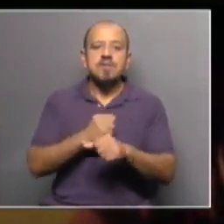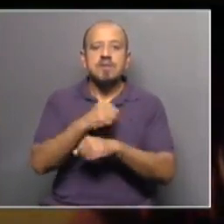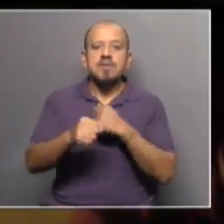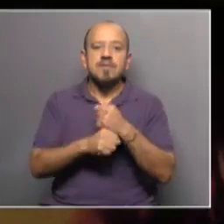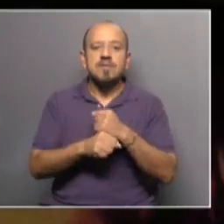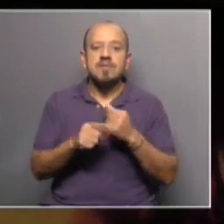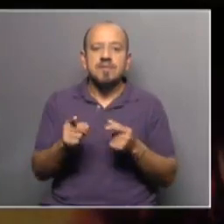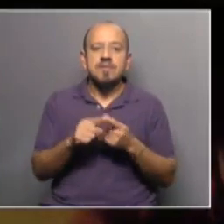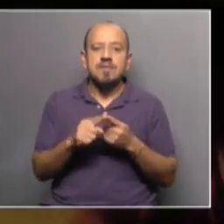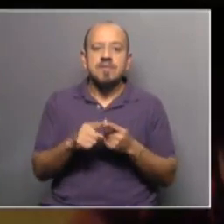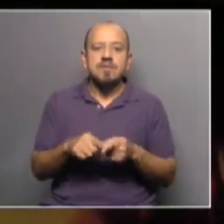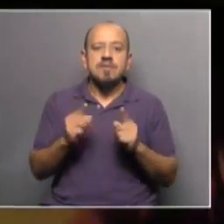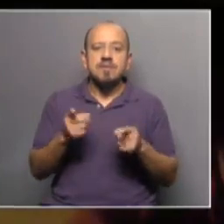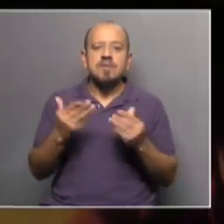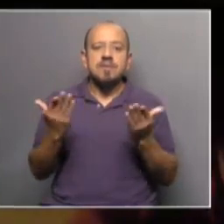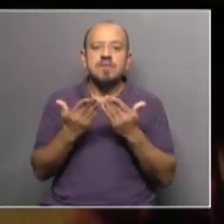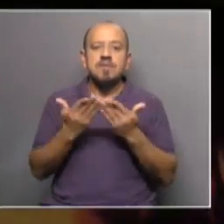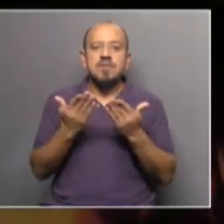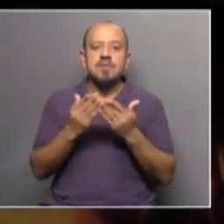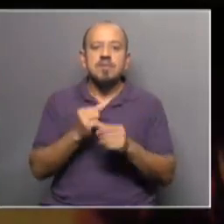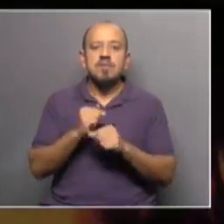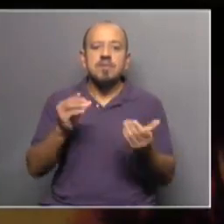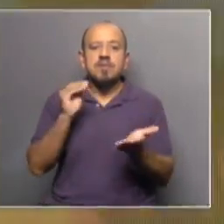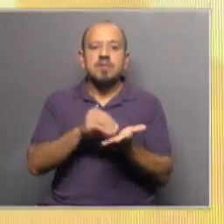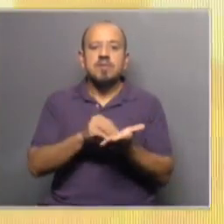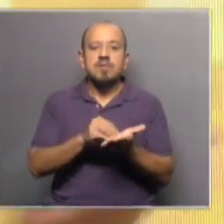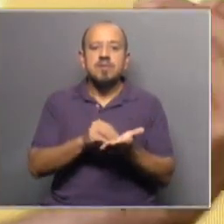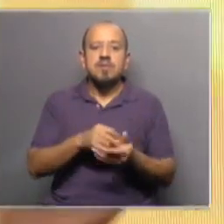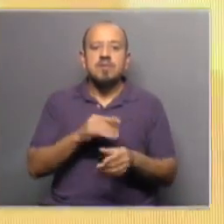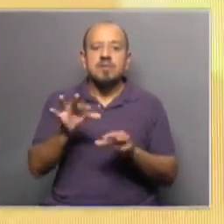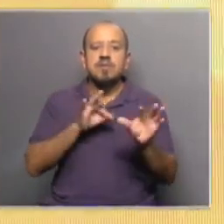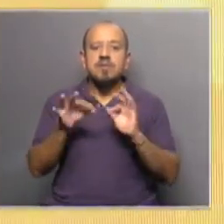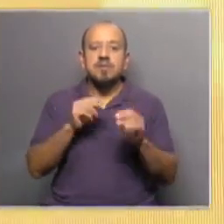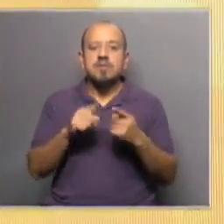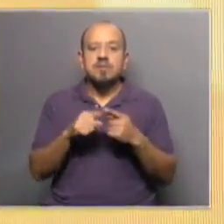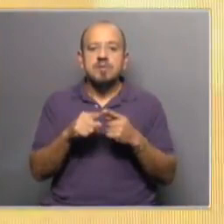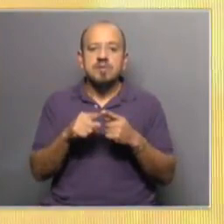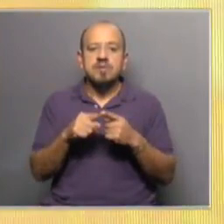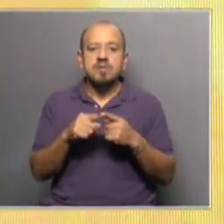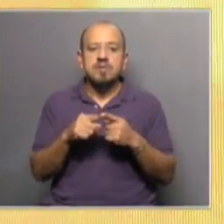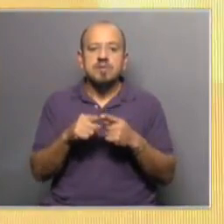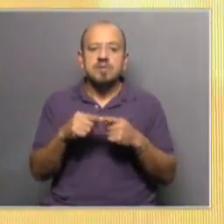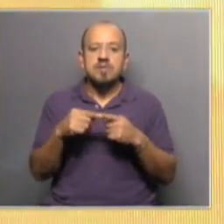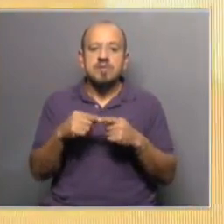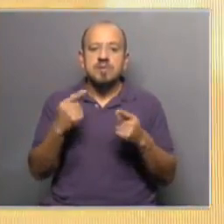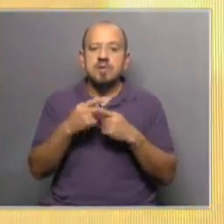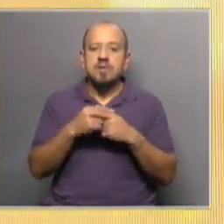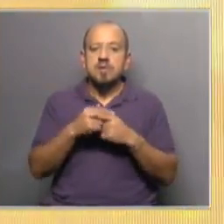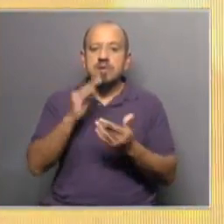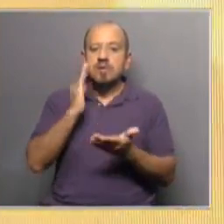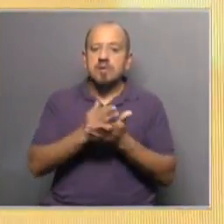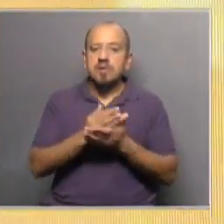bien. No, también los estudiantes que anoten pueden elegir cada uno un caso que les guste, ¿no? Porque la vez charlamos contra la dictadura de Pinochet. El claro,